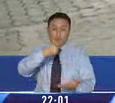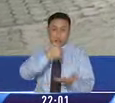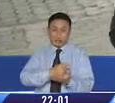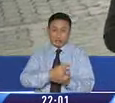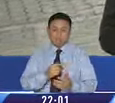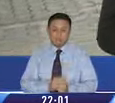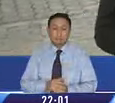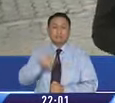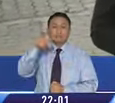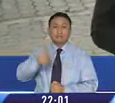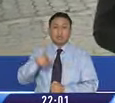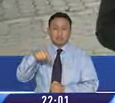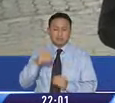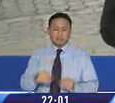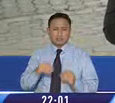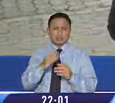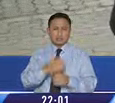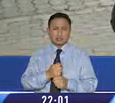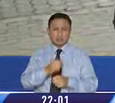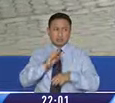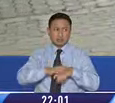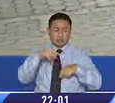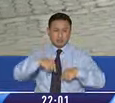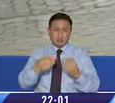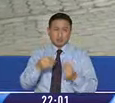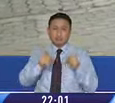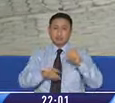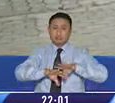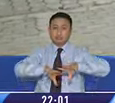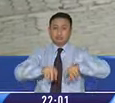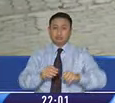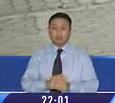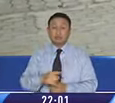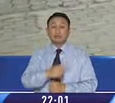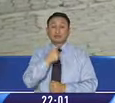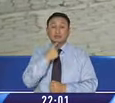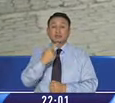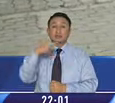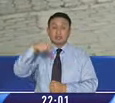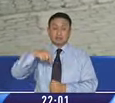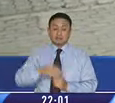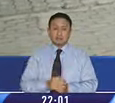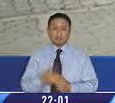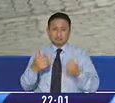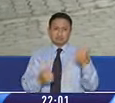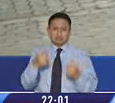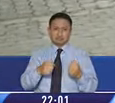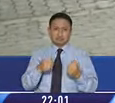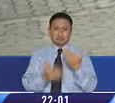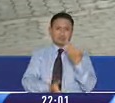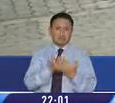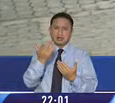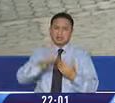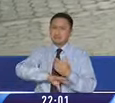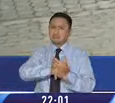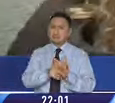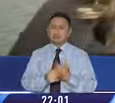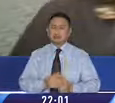han decidido implementar seguridades por el accionar delincuencial. Ellos aseguran que los pillos se llevan los vehículos de manera